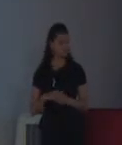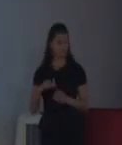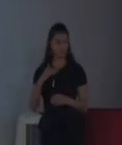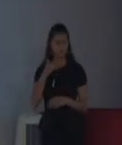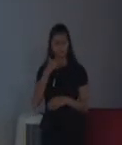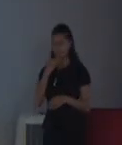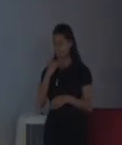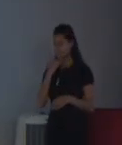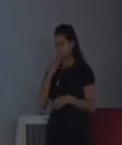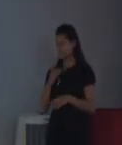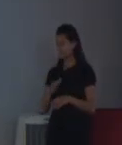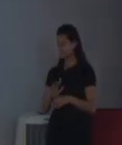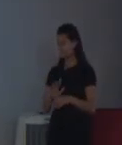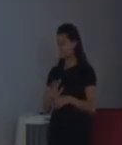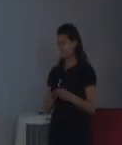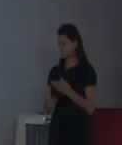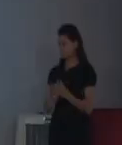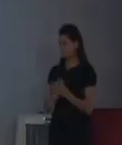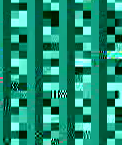No sé si